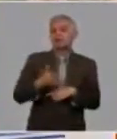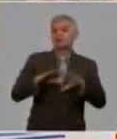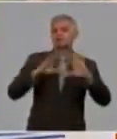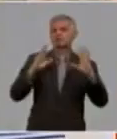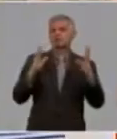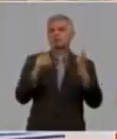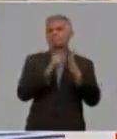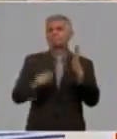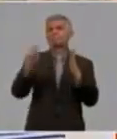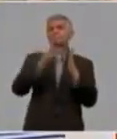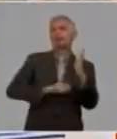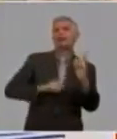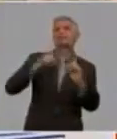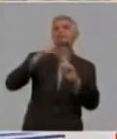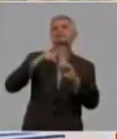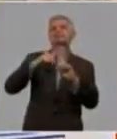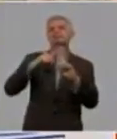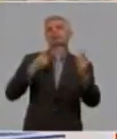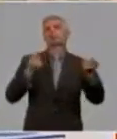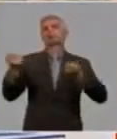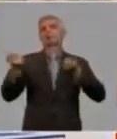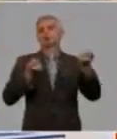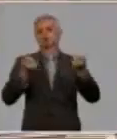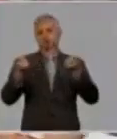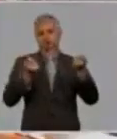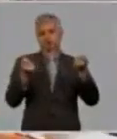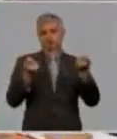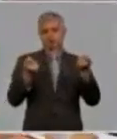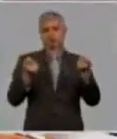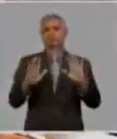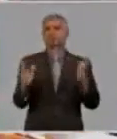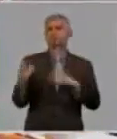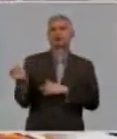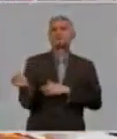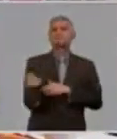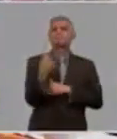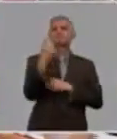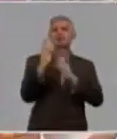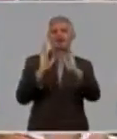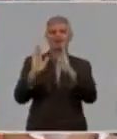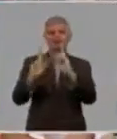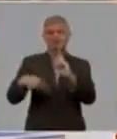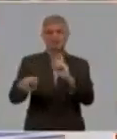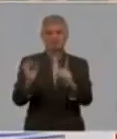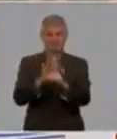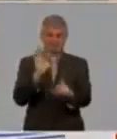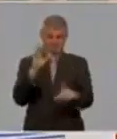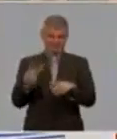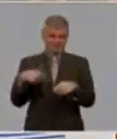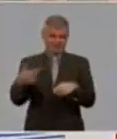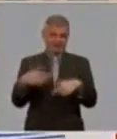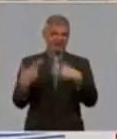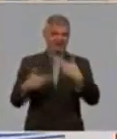sobre el plan de transporte. Ahora, me pedías un poco sobre la primera fase. La primera fase. Empezamos mañana. Bueno, la primera fase